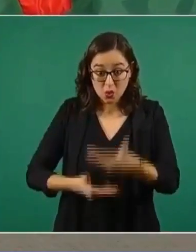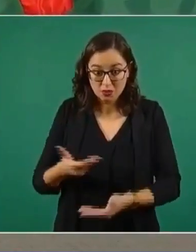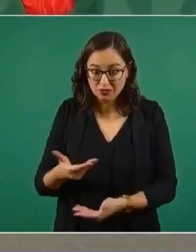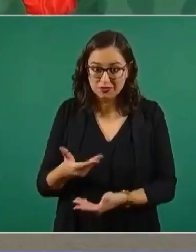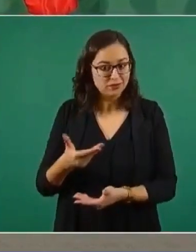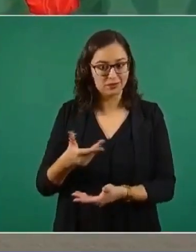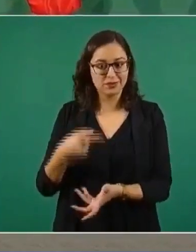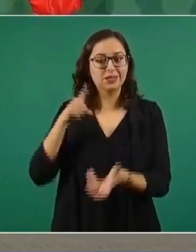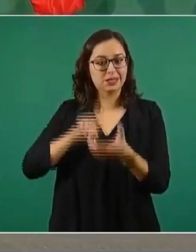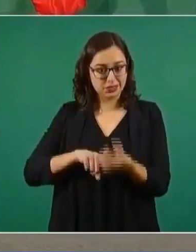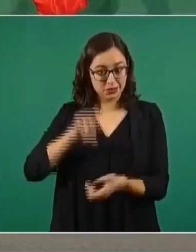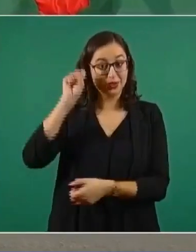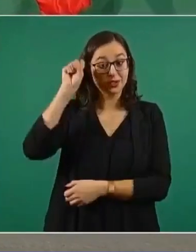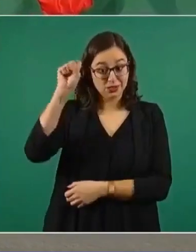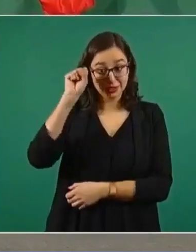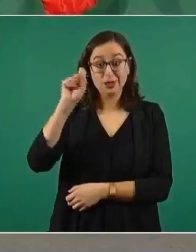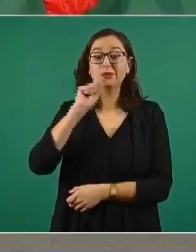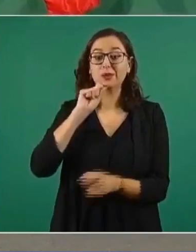líderes sindicales.